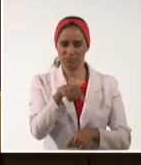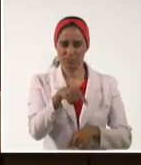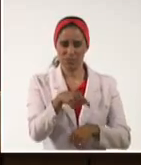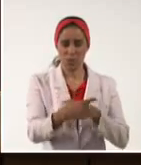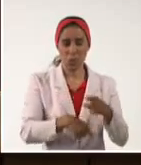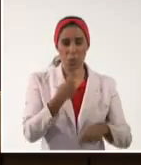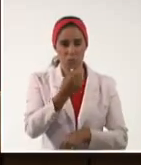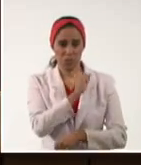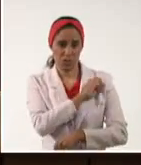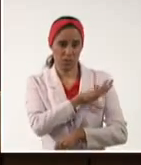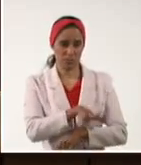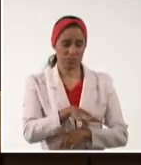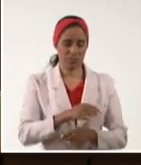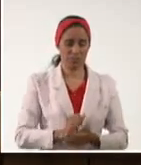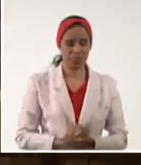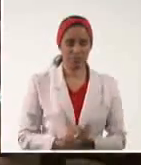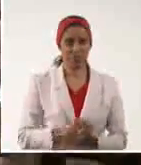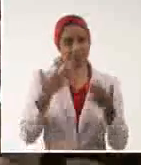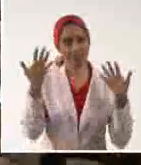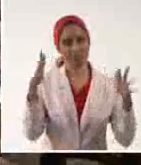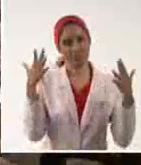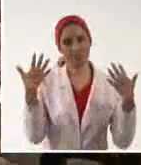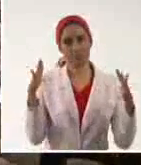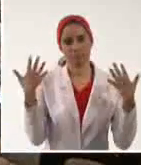el pueblo palestino.